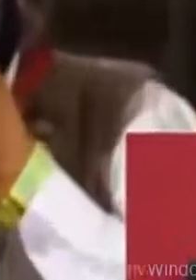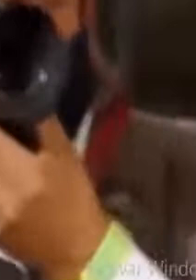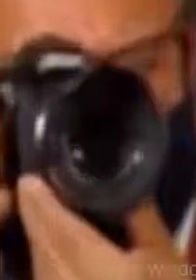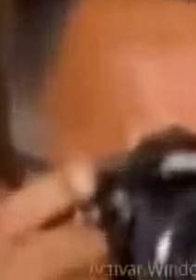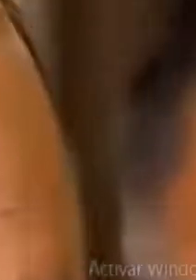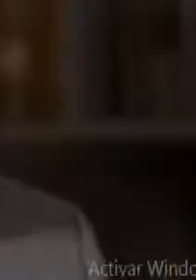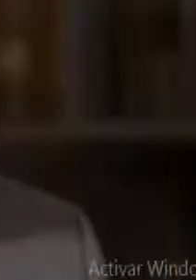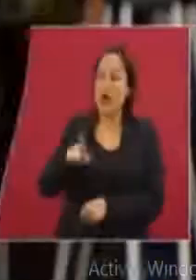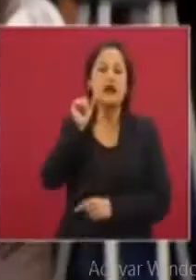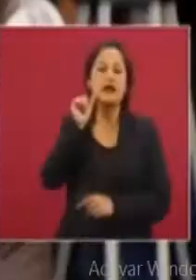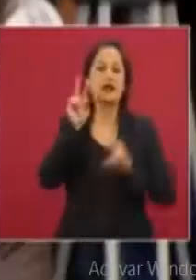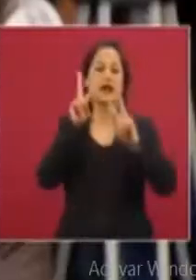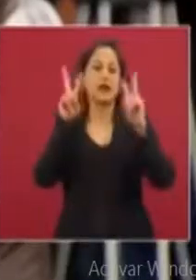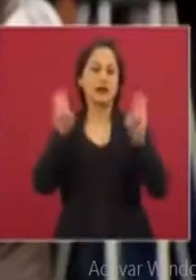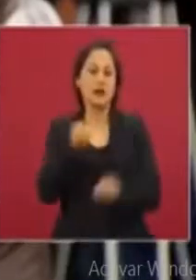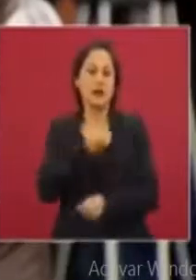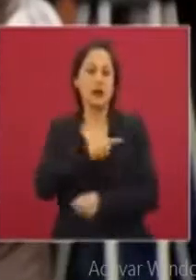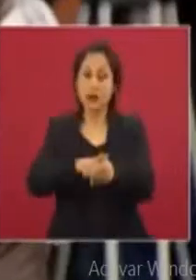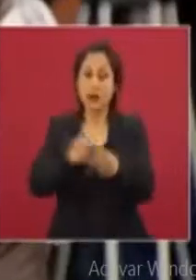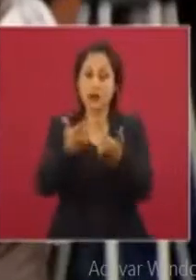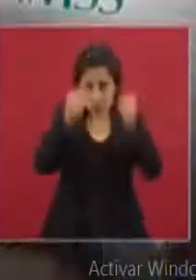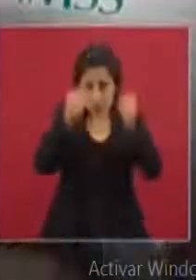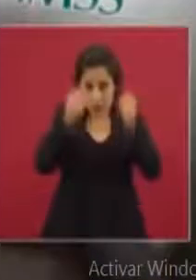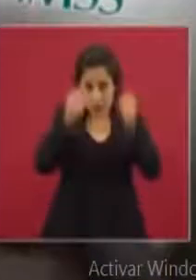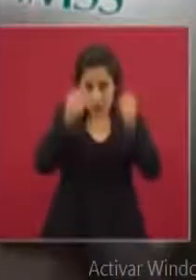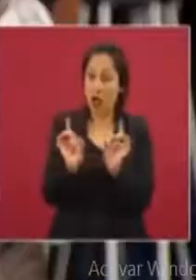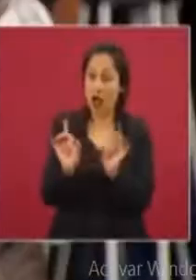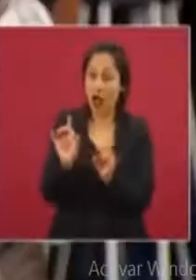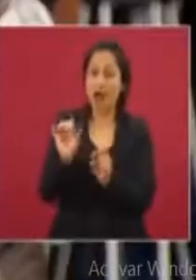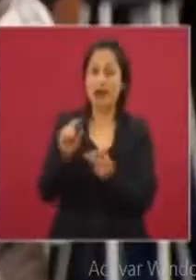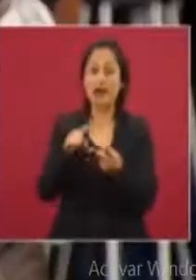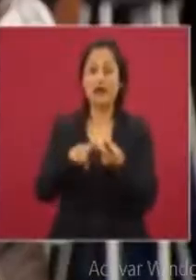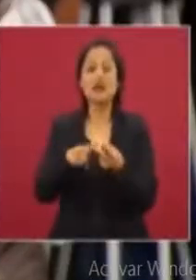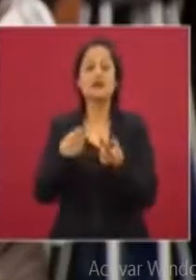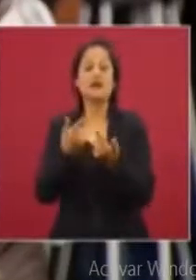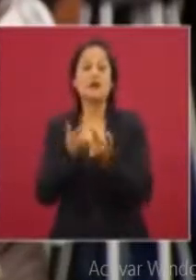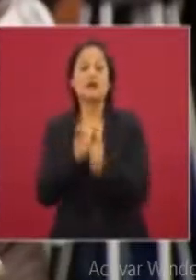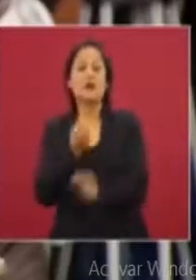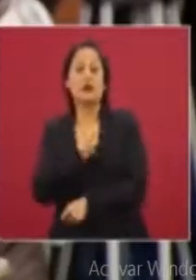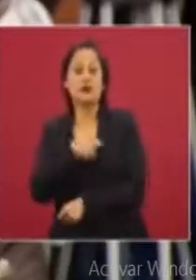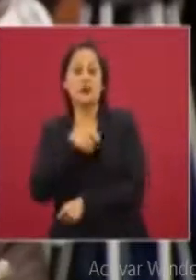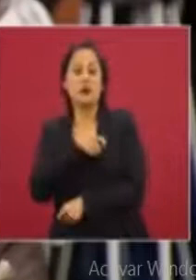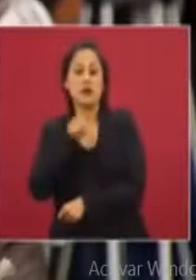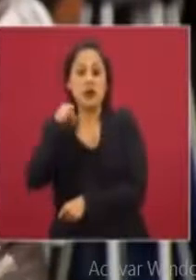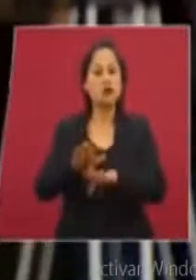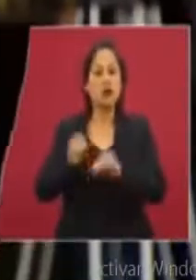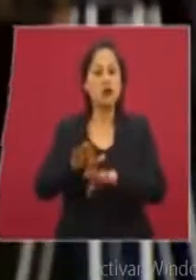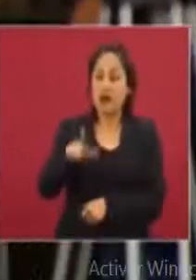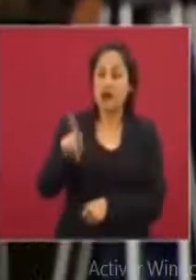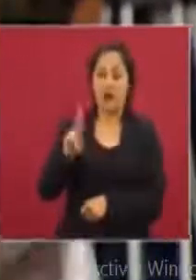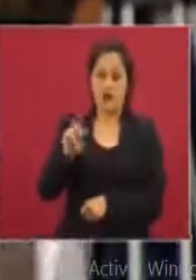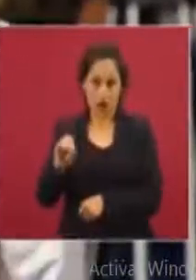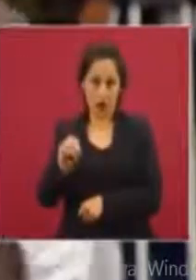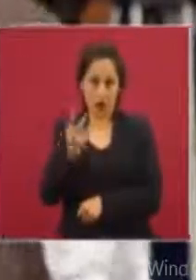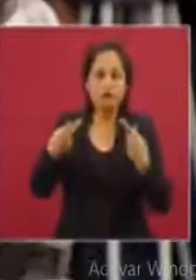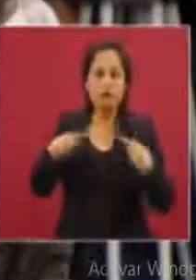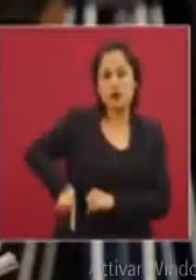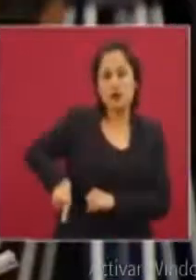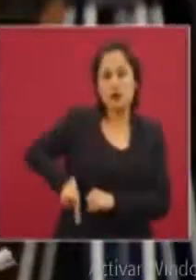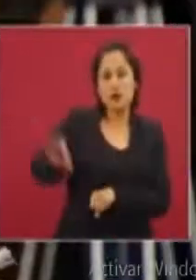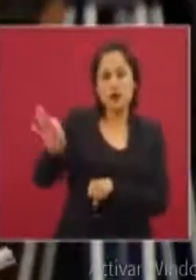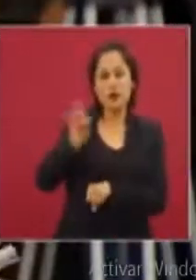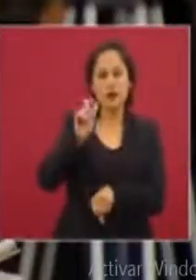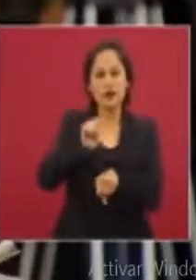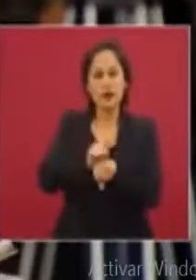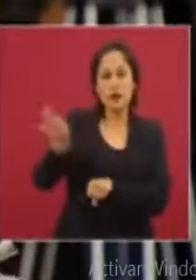pito. En los hospitales se están cogiendo a pacientes con enfermedades respiratorias. Y mi pregunta es,